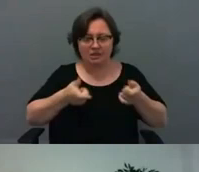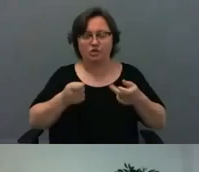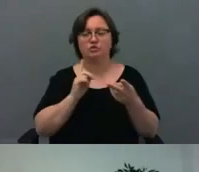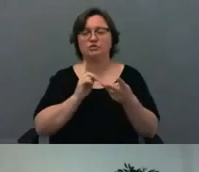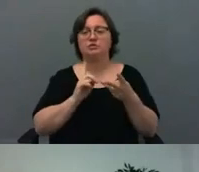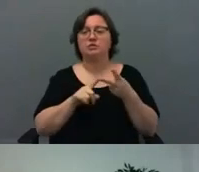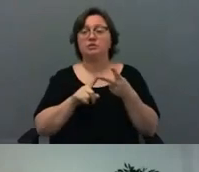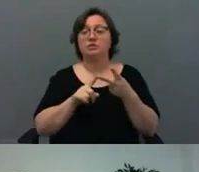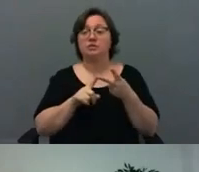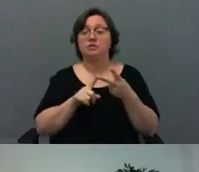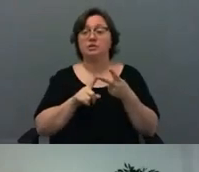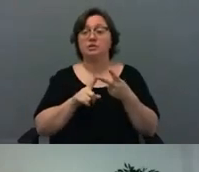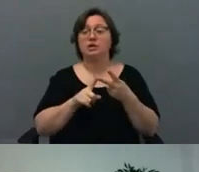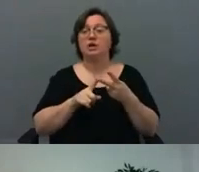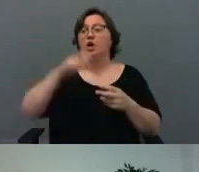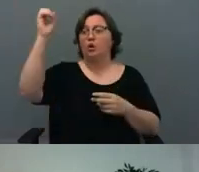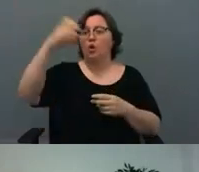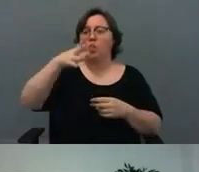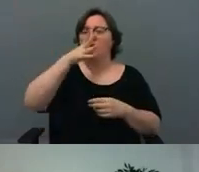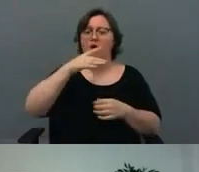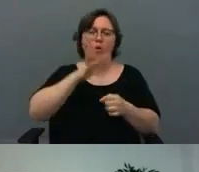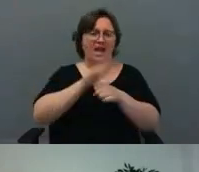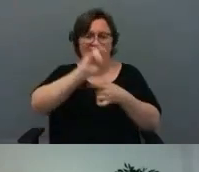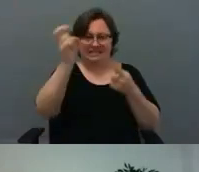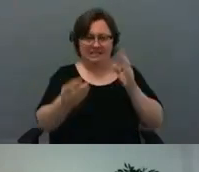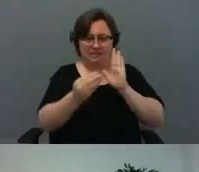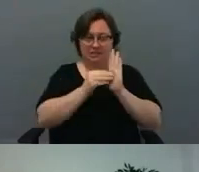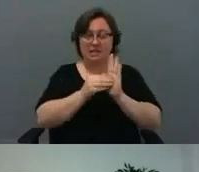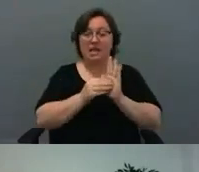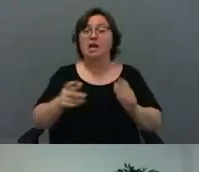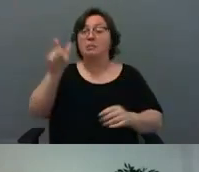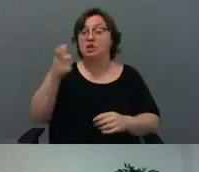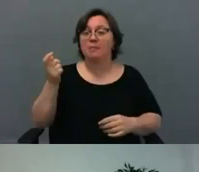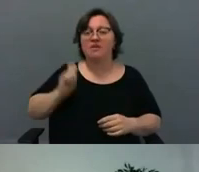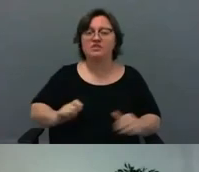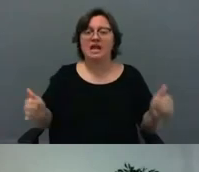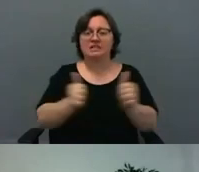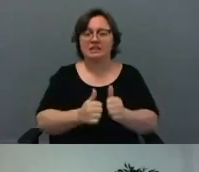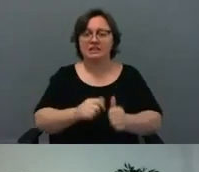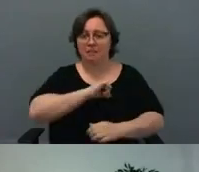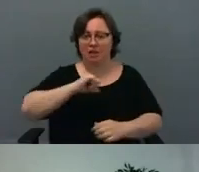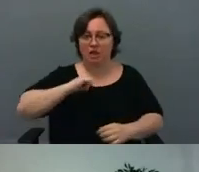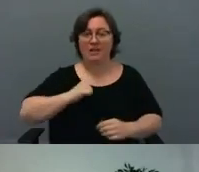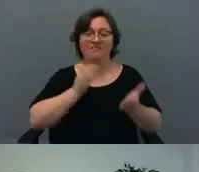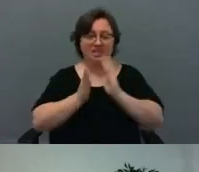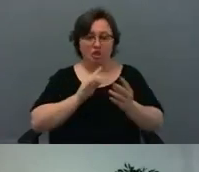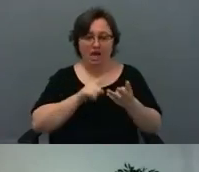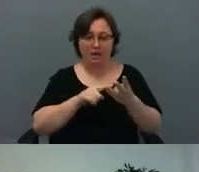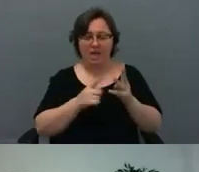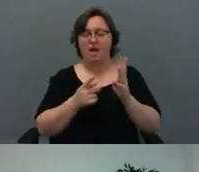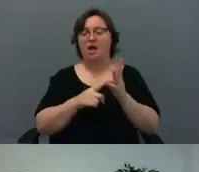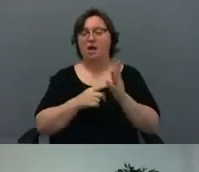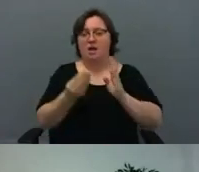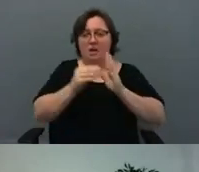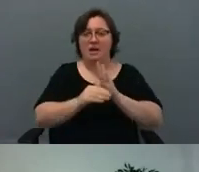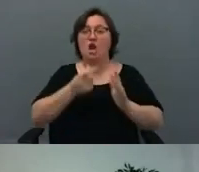cuenta los suministros de esa vivienda, tengo que tener en cuenta el asistente personal, tengo que tener en cuenta la fisioterapia, tengo que tener en cuenta